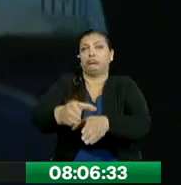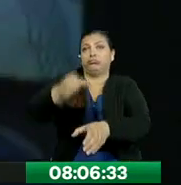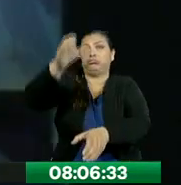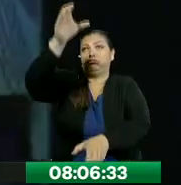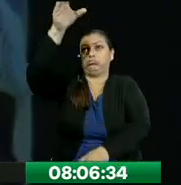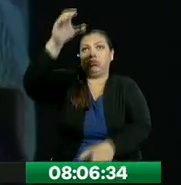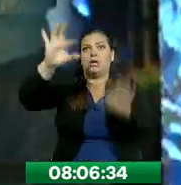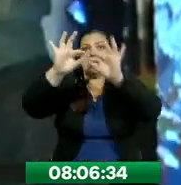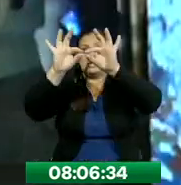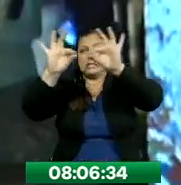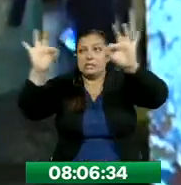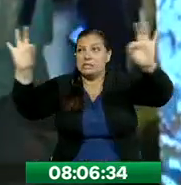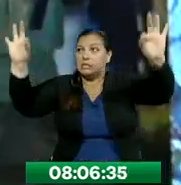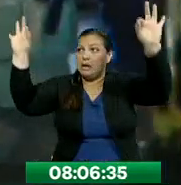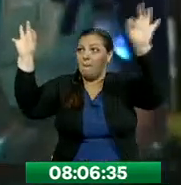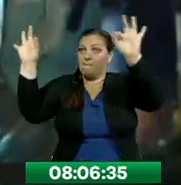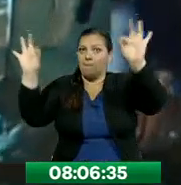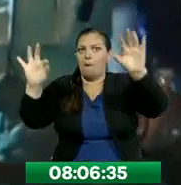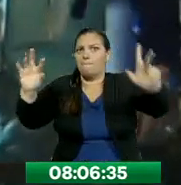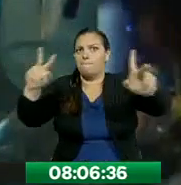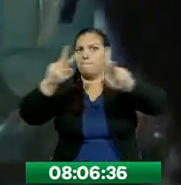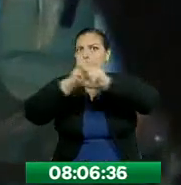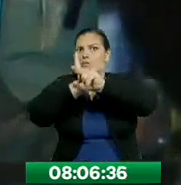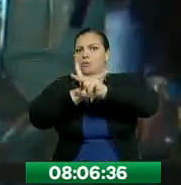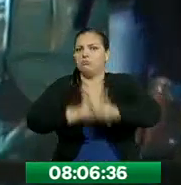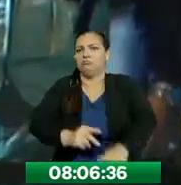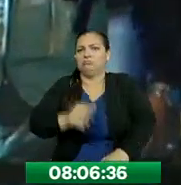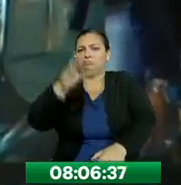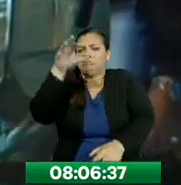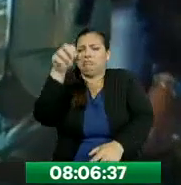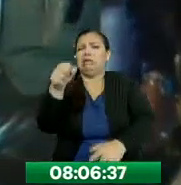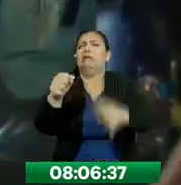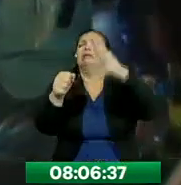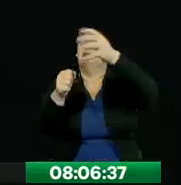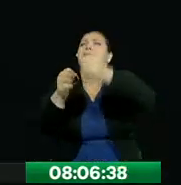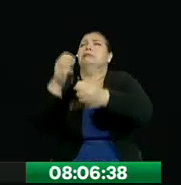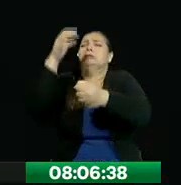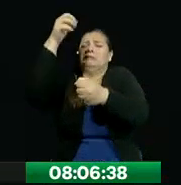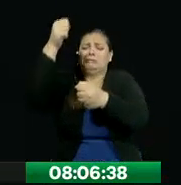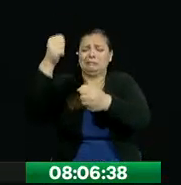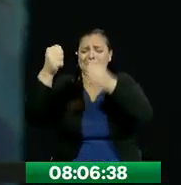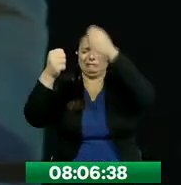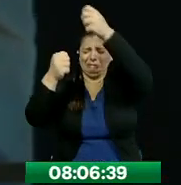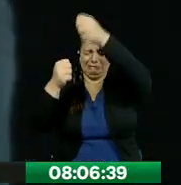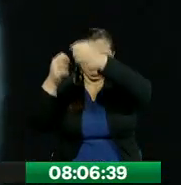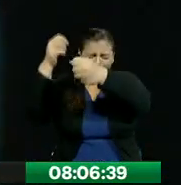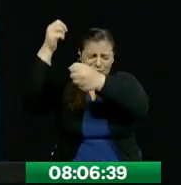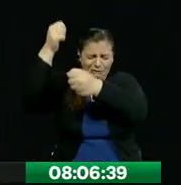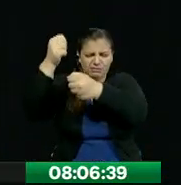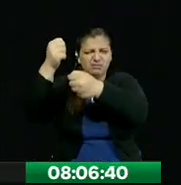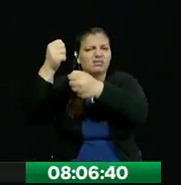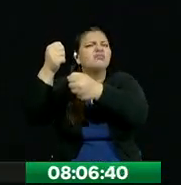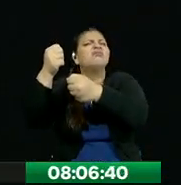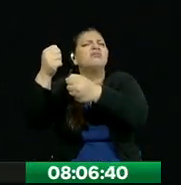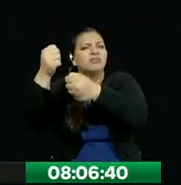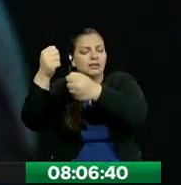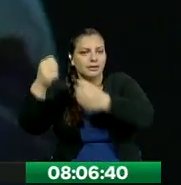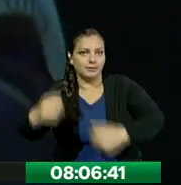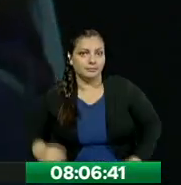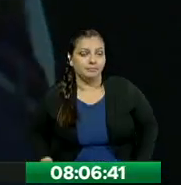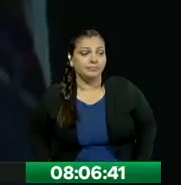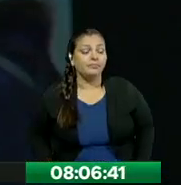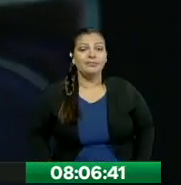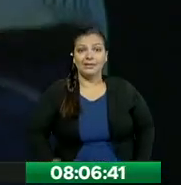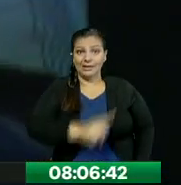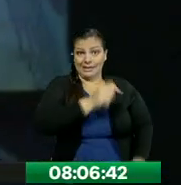vida. Quienes lo conocen dicen que el hombre estaba decepcionado, porque días atrás lo habrían liquidado de la